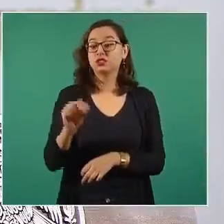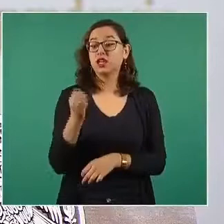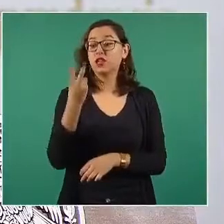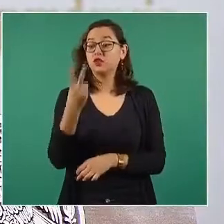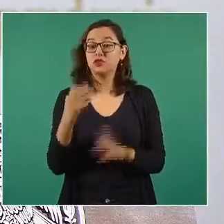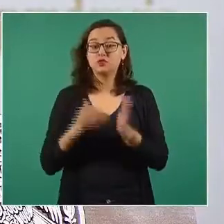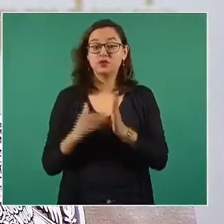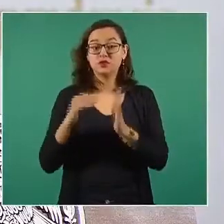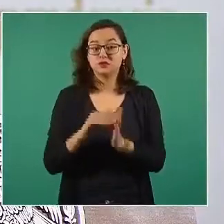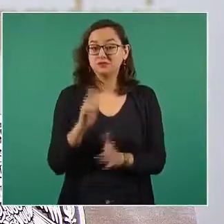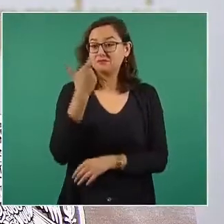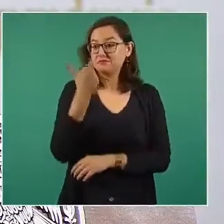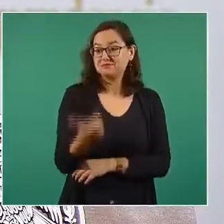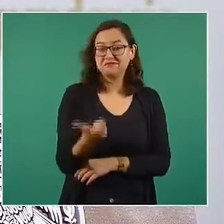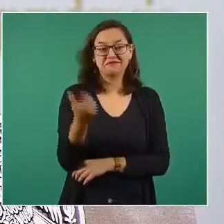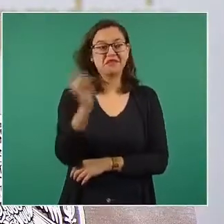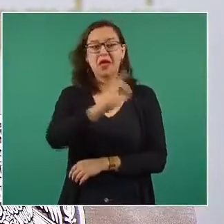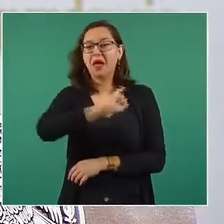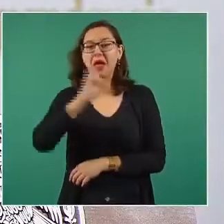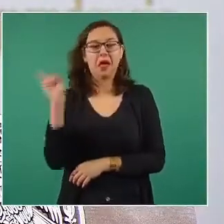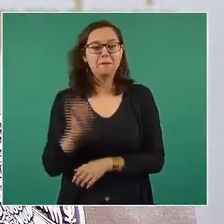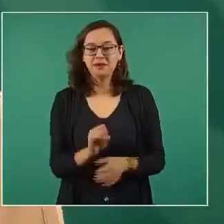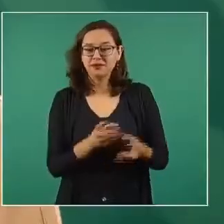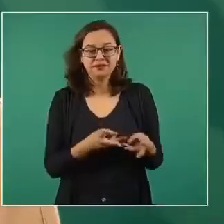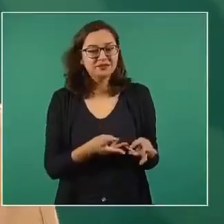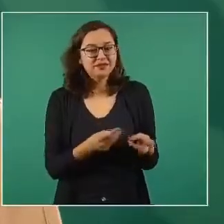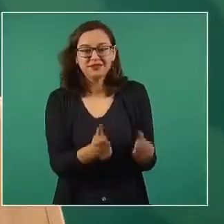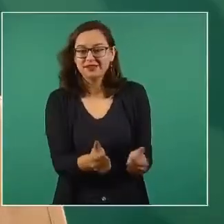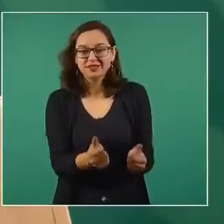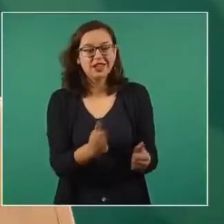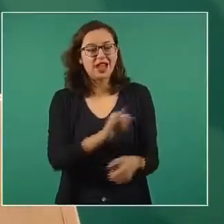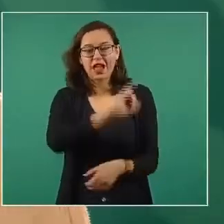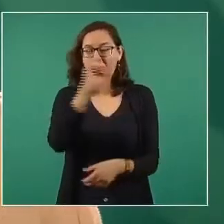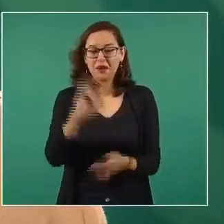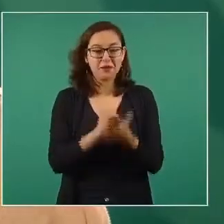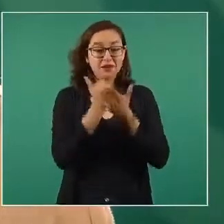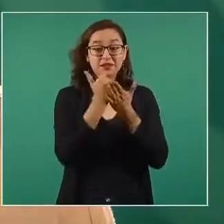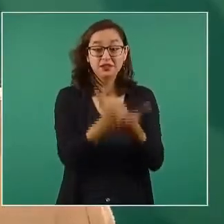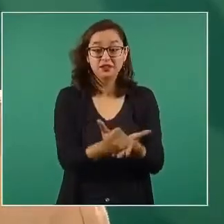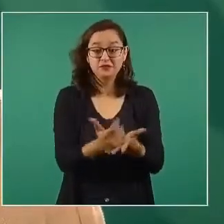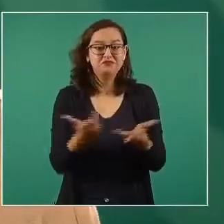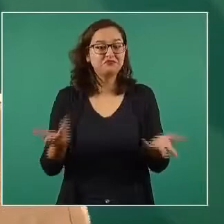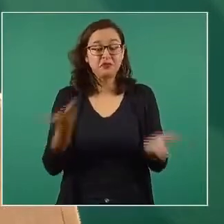pesos. Pues así funcionaba el famoso Fonden. Hoy, la ayuda la